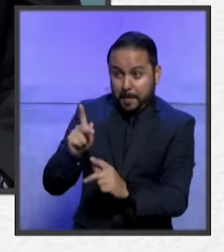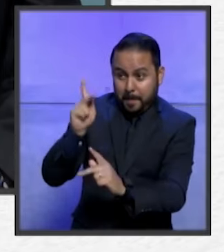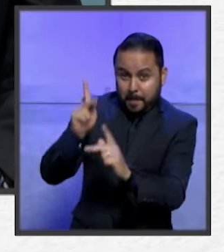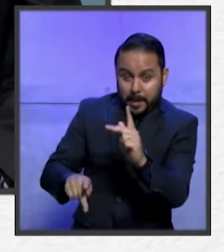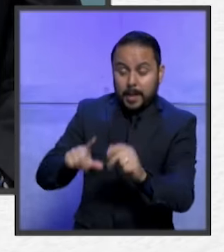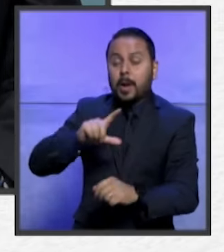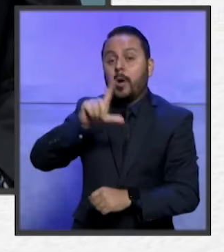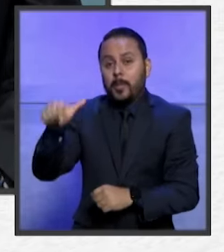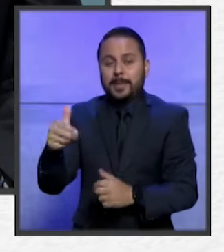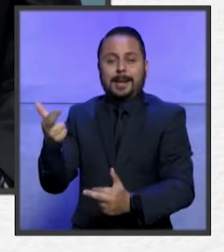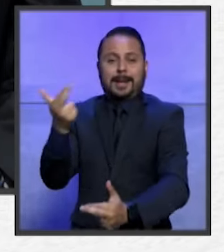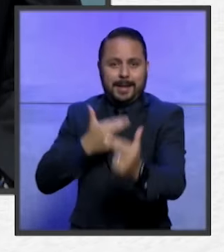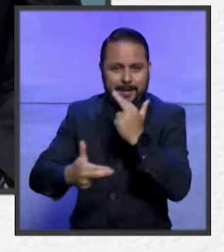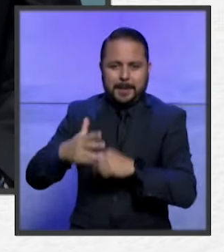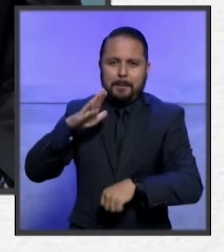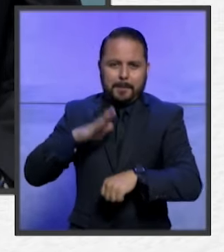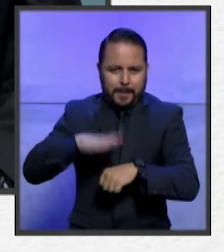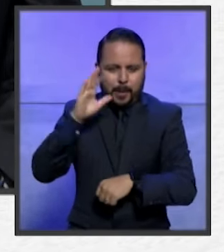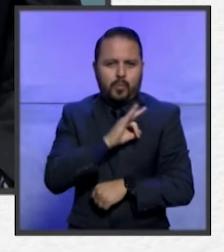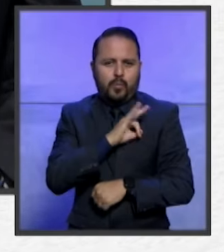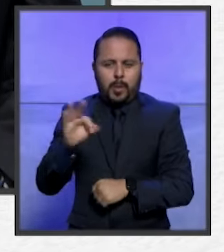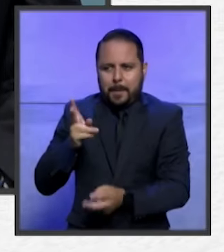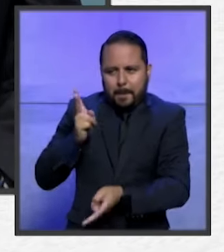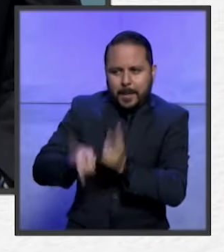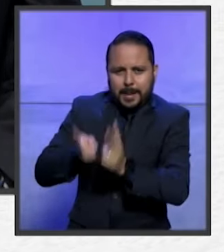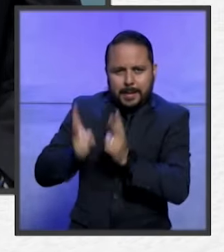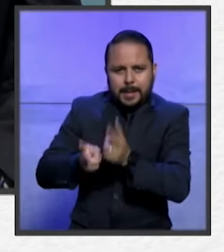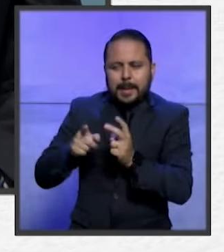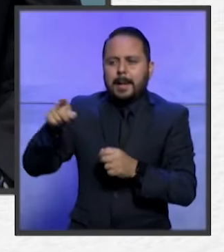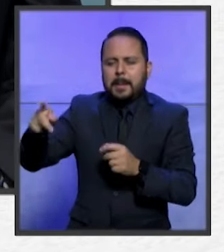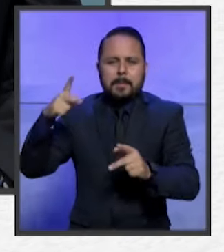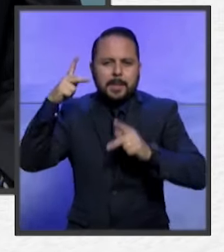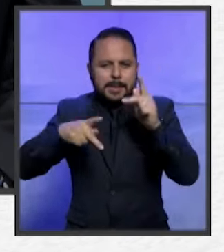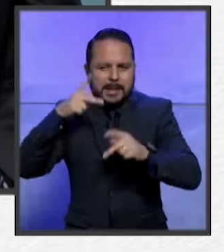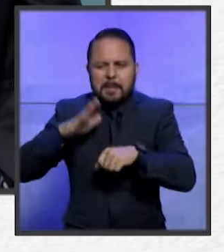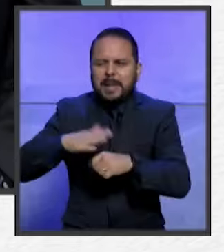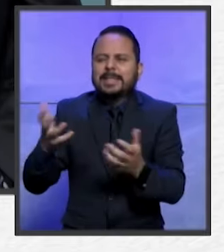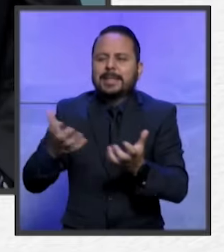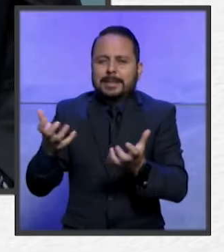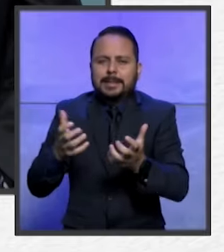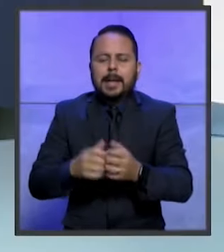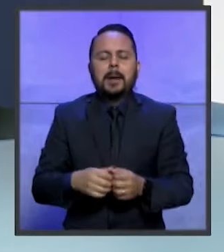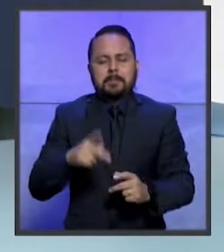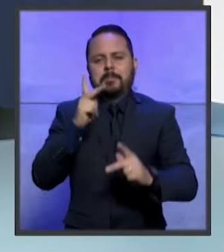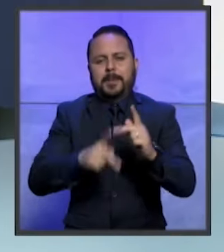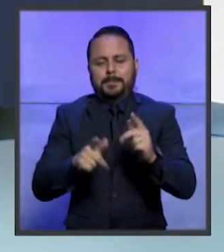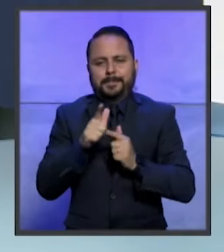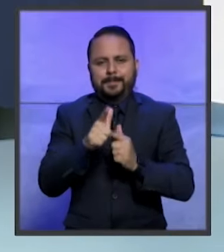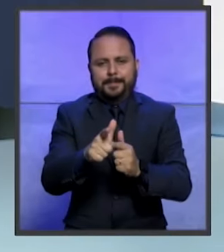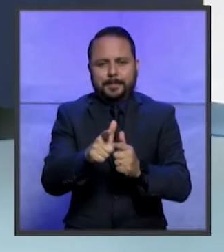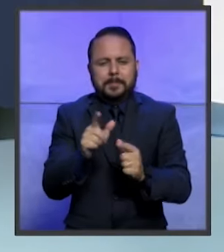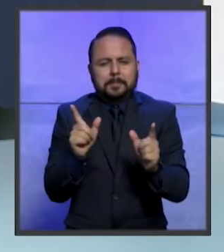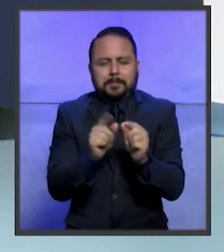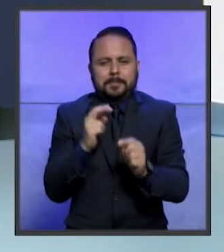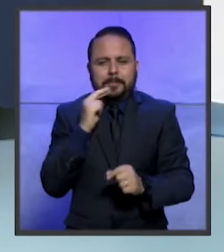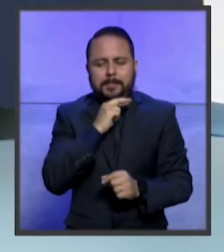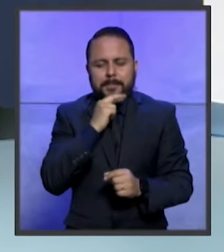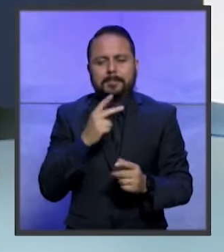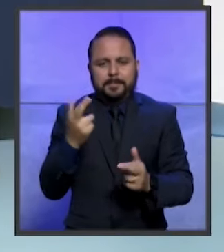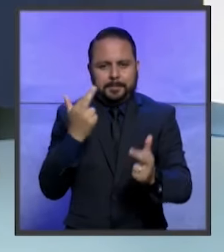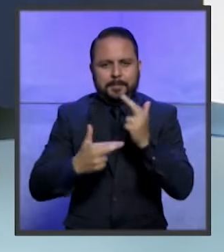pausa y regresar para hablar de lo que hace exactamente el visitador judicial de acuerdo vamos a una pausa es muy